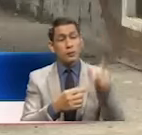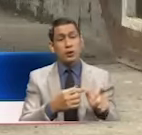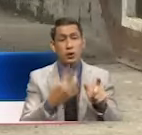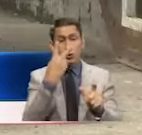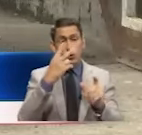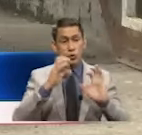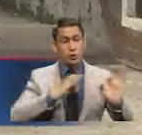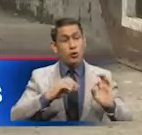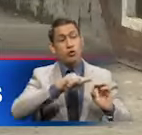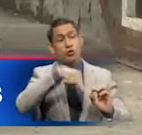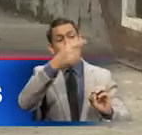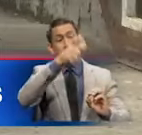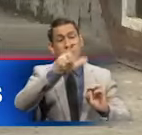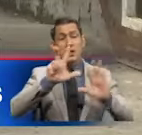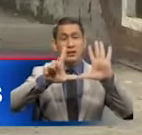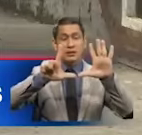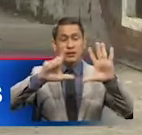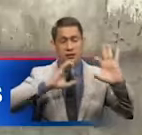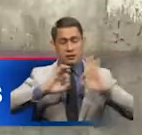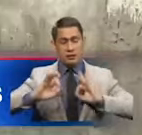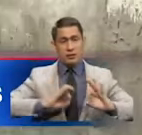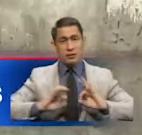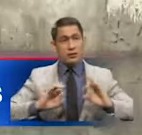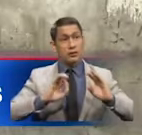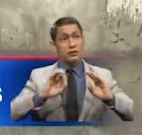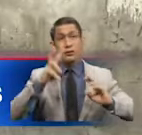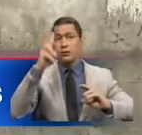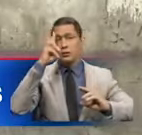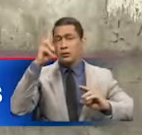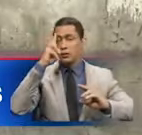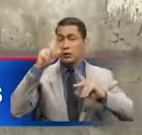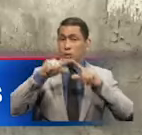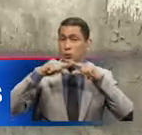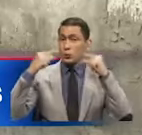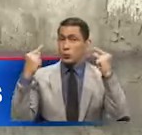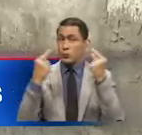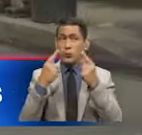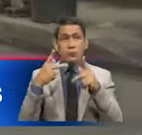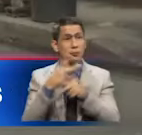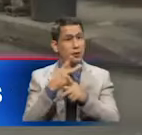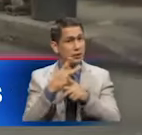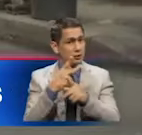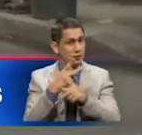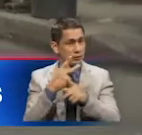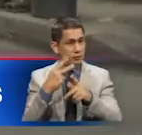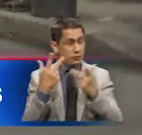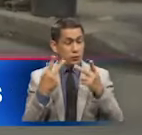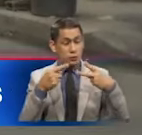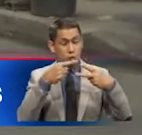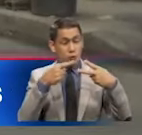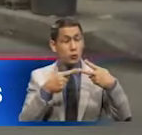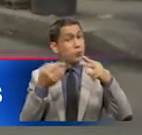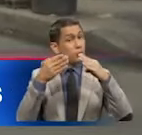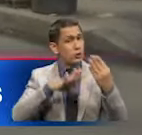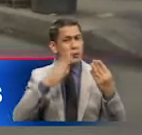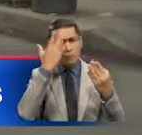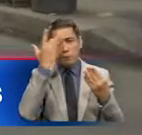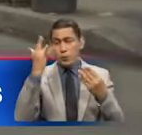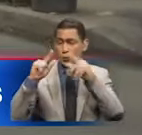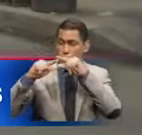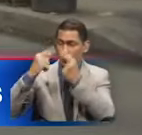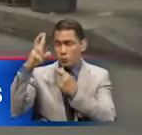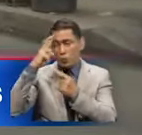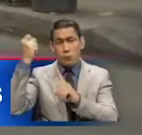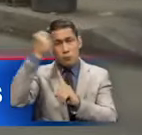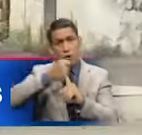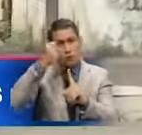siete. Testigos contaron que los sujetos aparentemente son parte de una agrupación. El doble crimen obedece a un ajuste de cuentas.